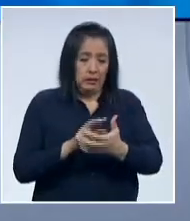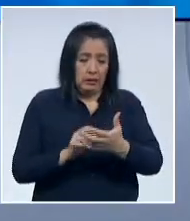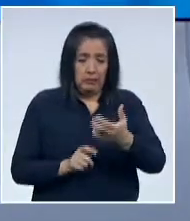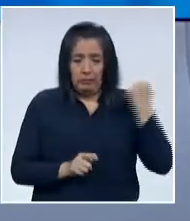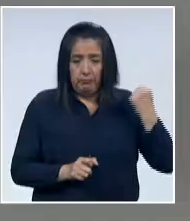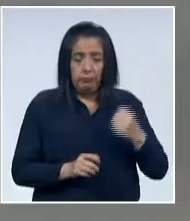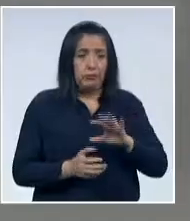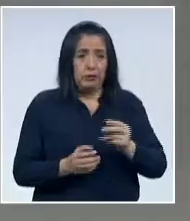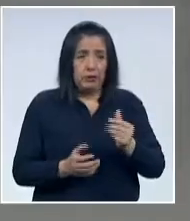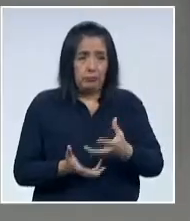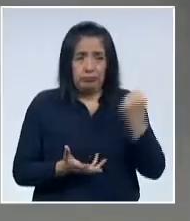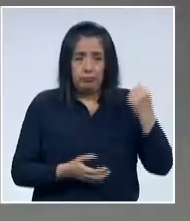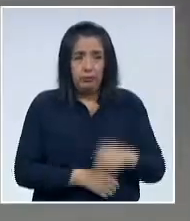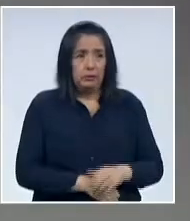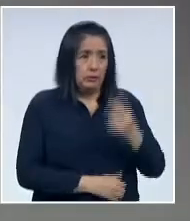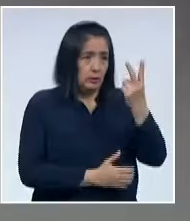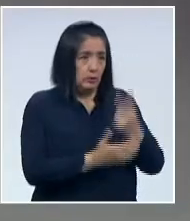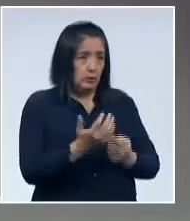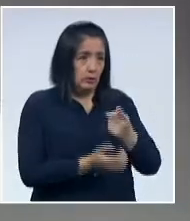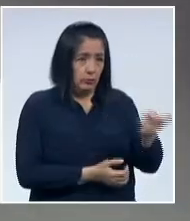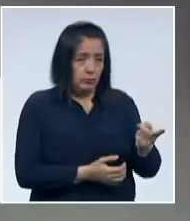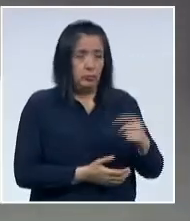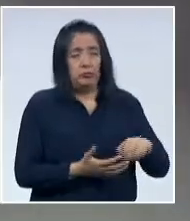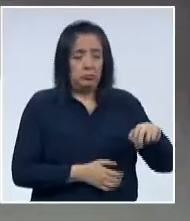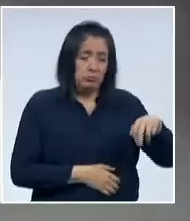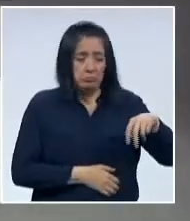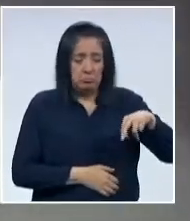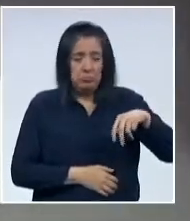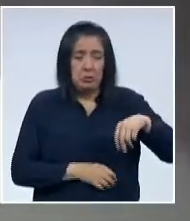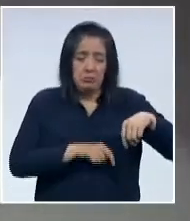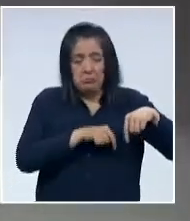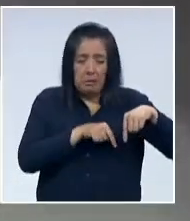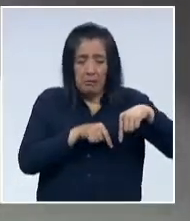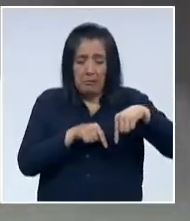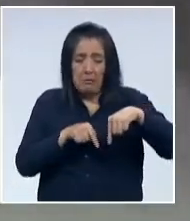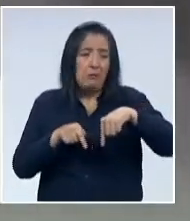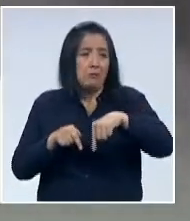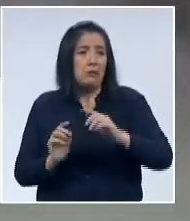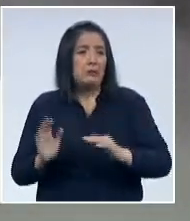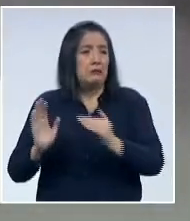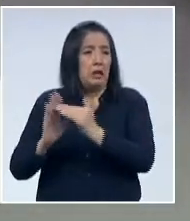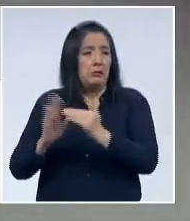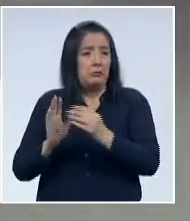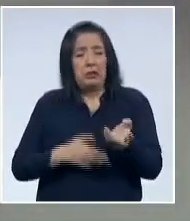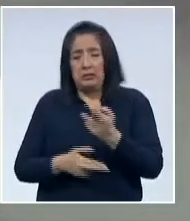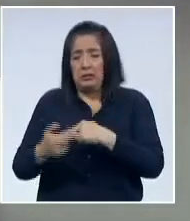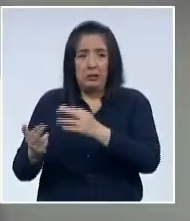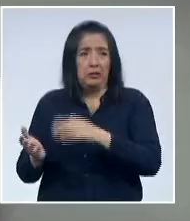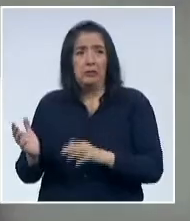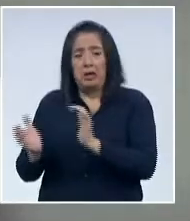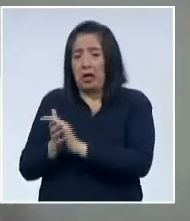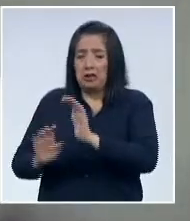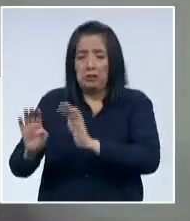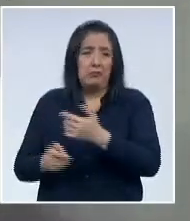efectivo. Esta pareja regresaba caminando tranquila a su casa en Sunampe, Chincha, tras asistir a una